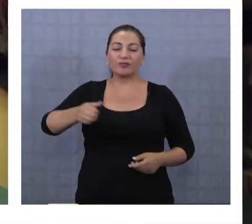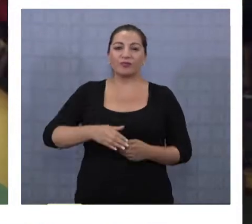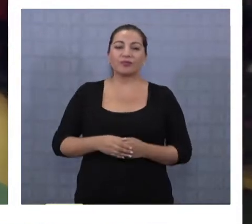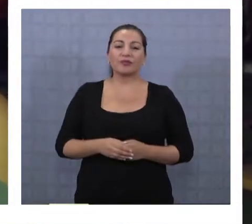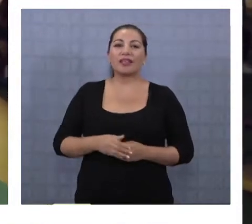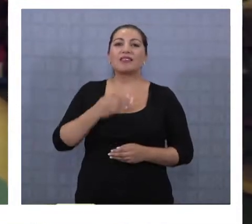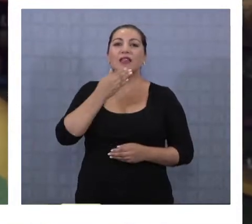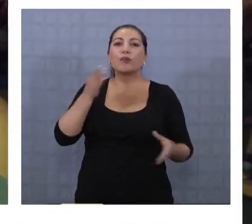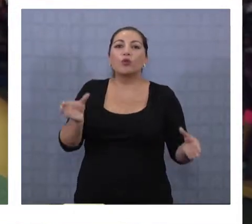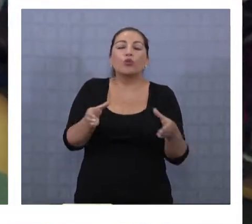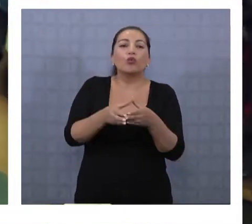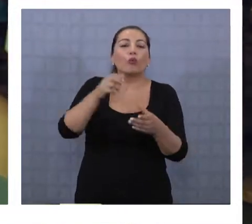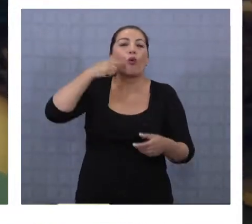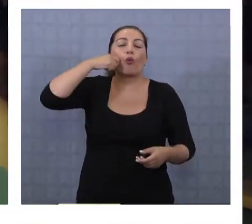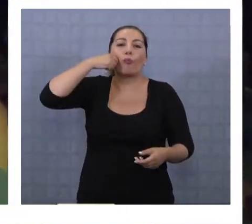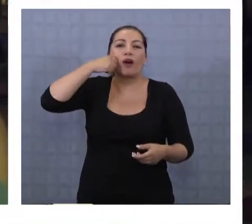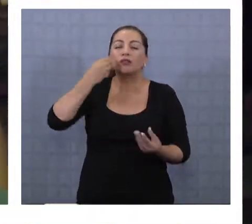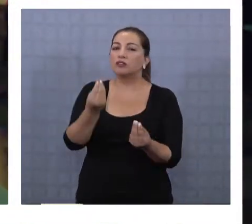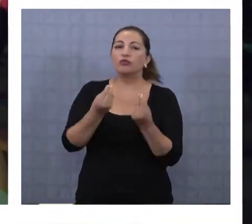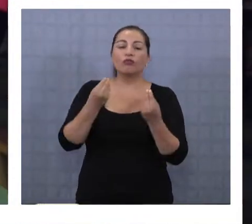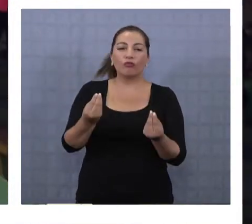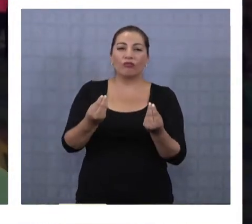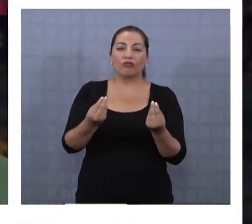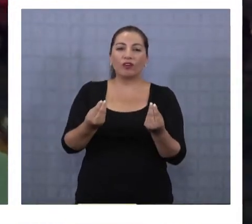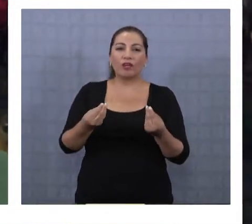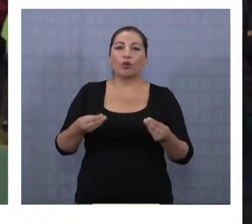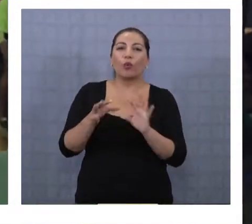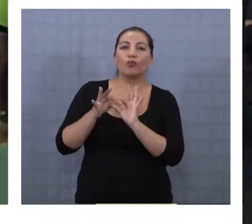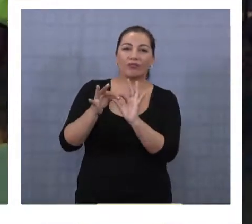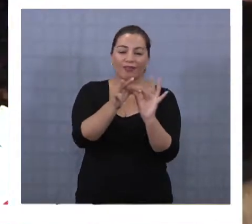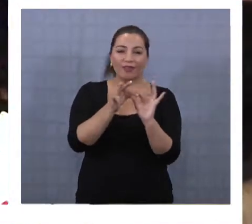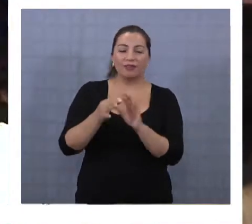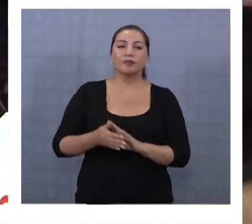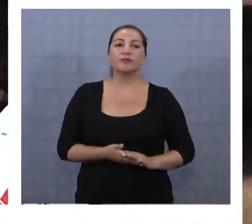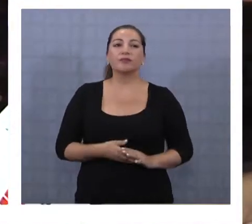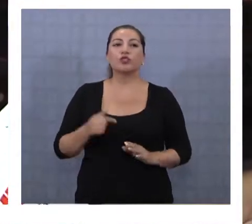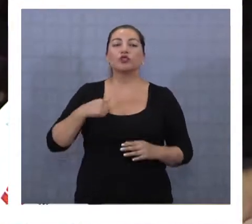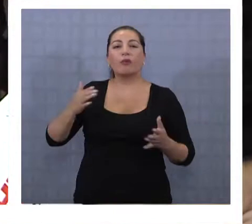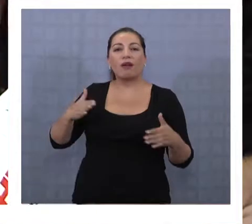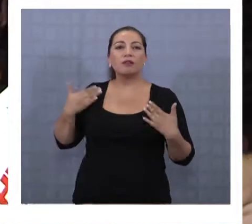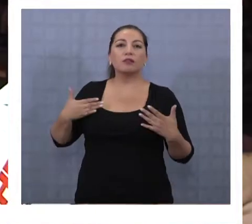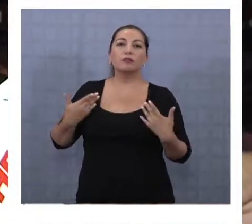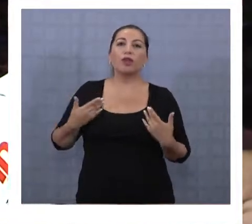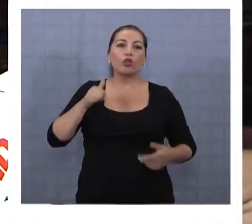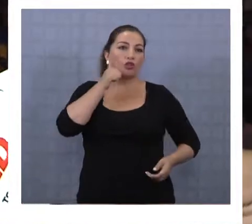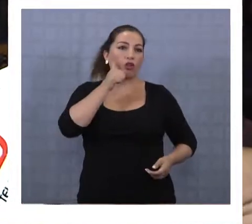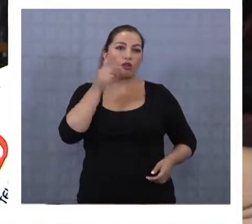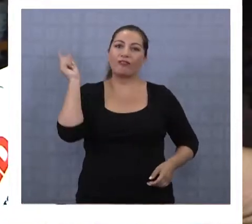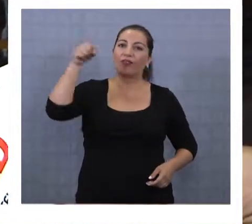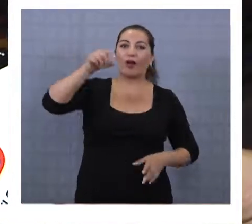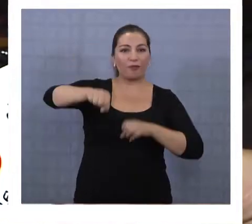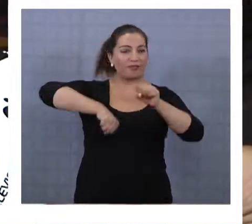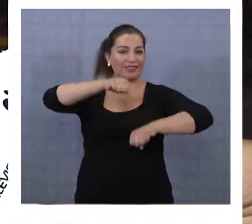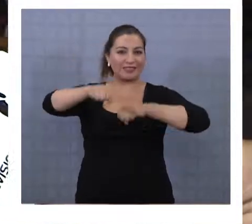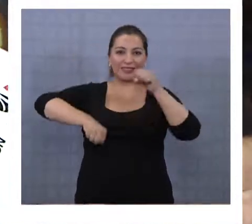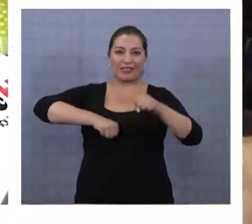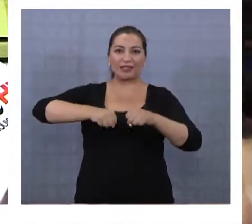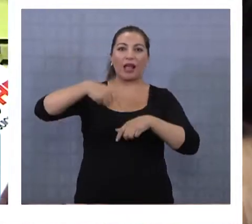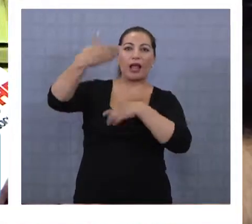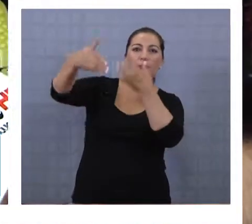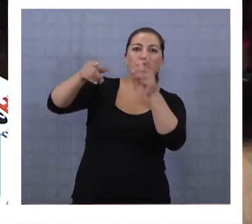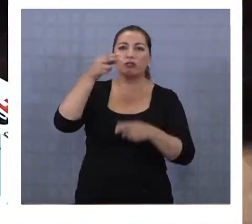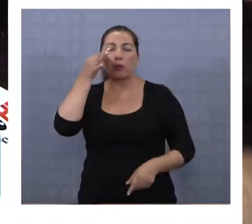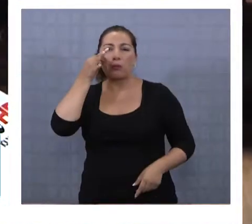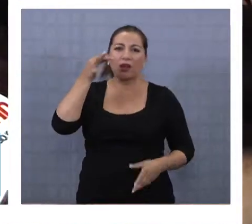sin querer se ha formado un grupo humano súper bueno, súper choro, súper entretenido. Ah, yo me motivé, bueno, porque todos los días pasaba en bicicleta y veía a la gente